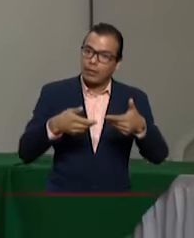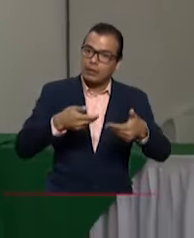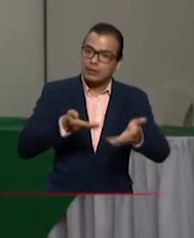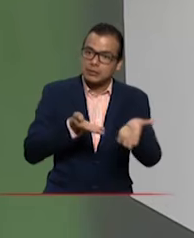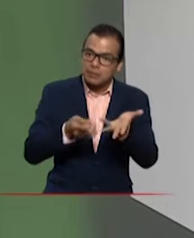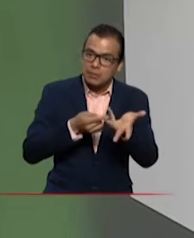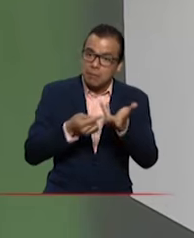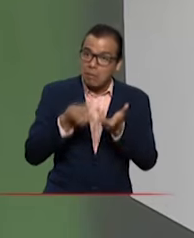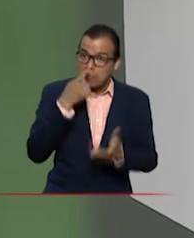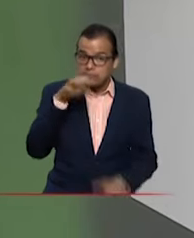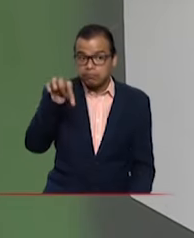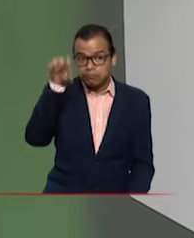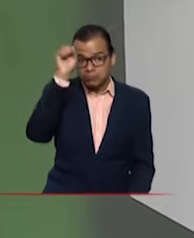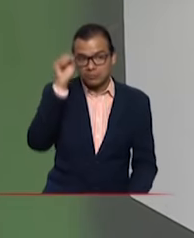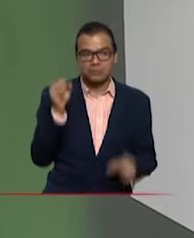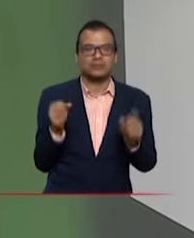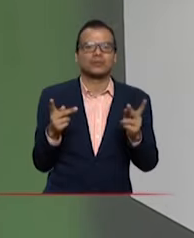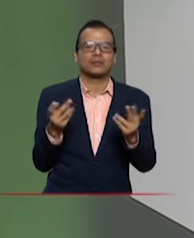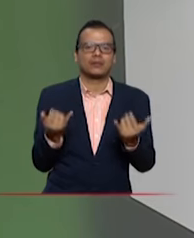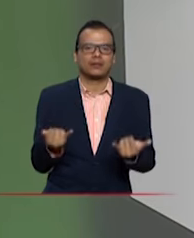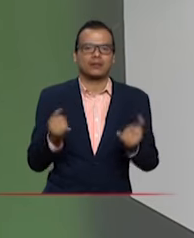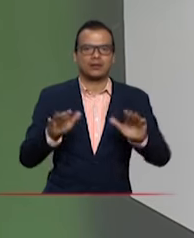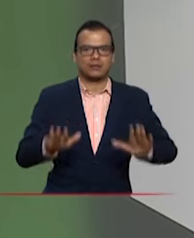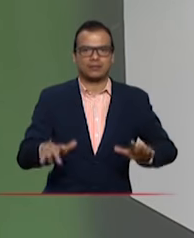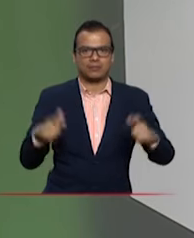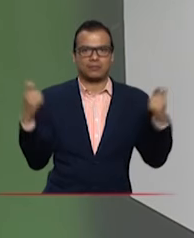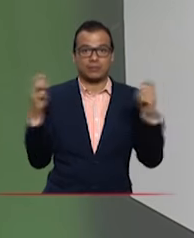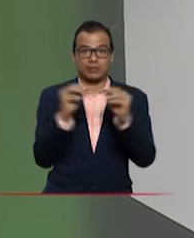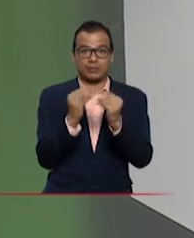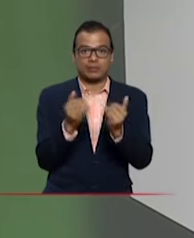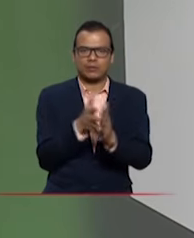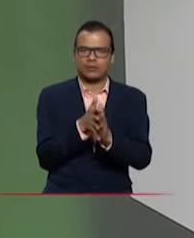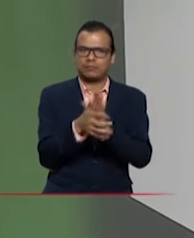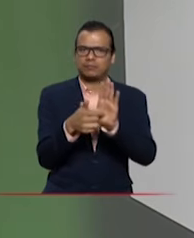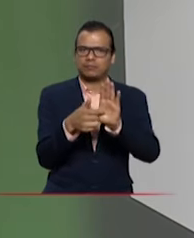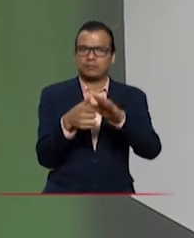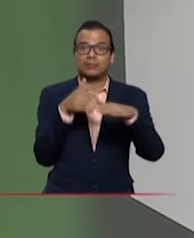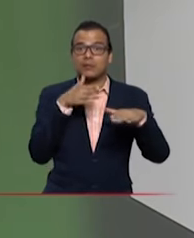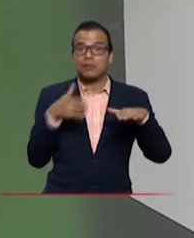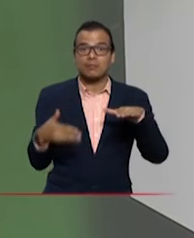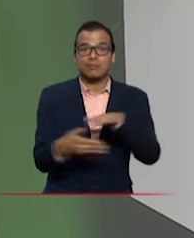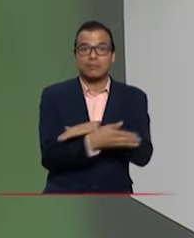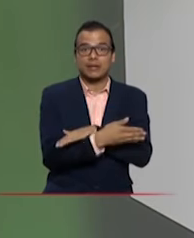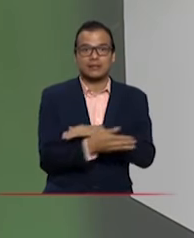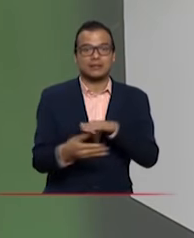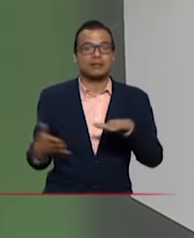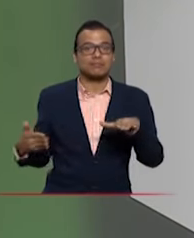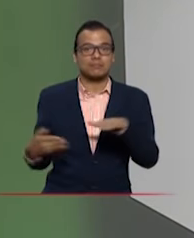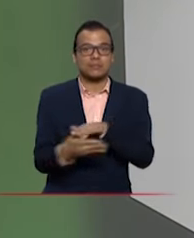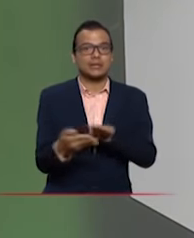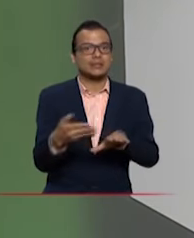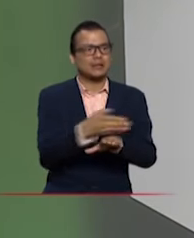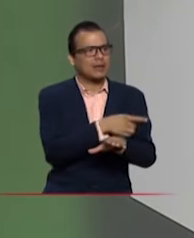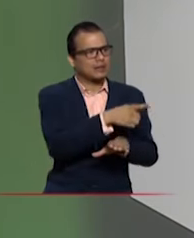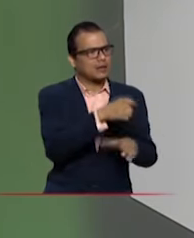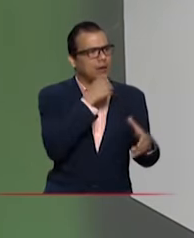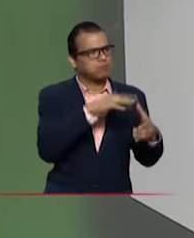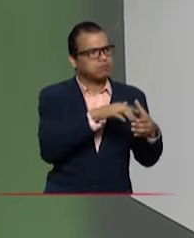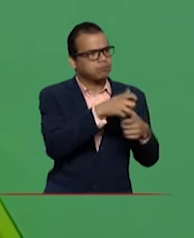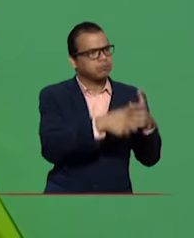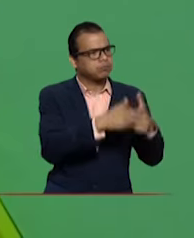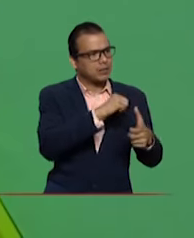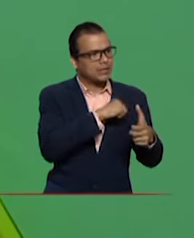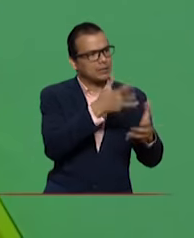servicios. Nos vamos a comerciales y al volver, los peces que fueron rescatados de un humedal con problemas de